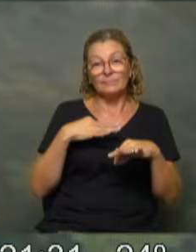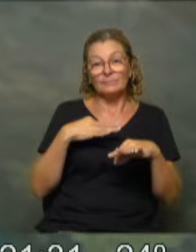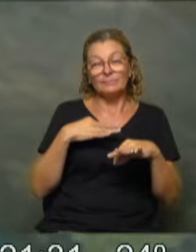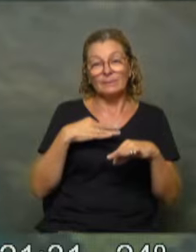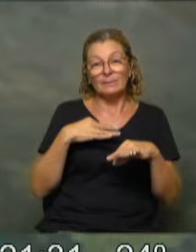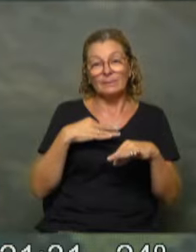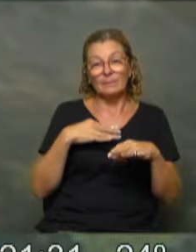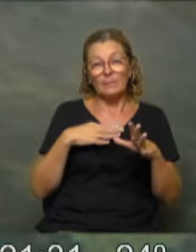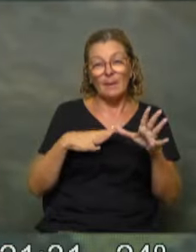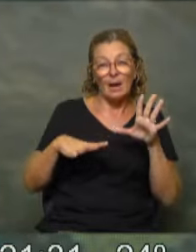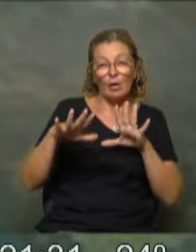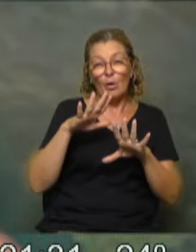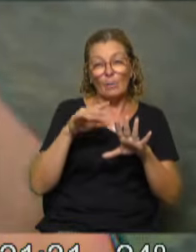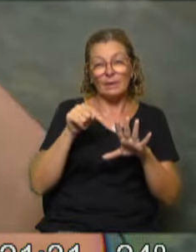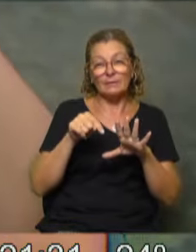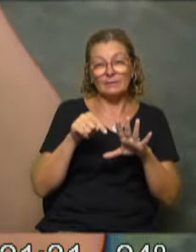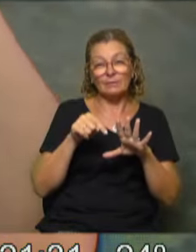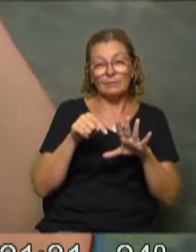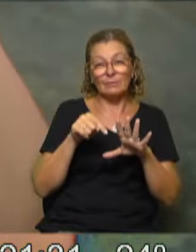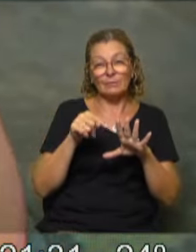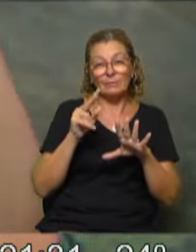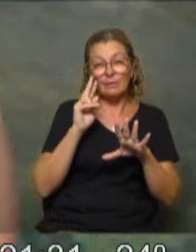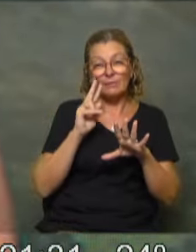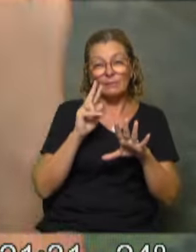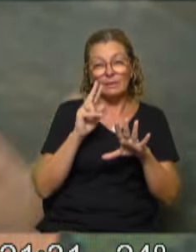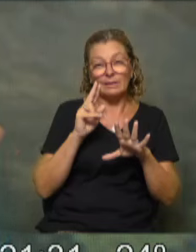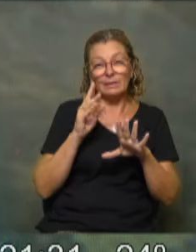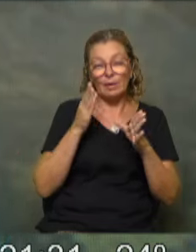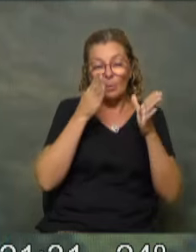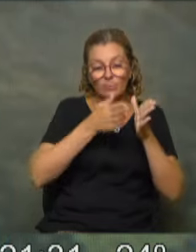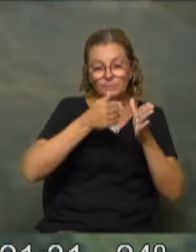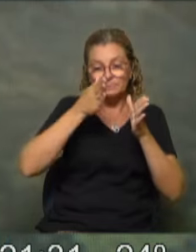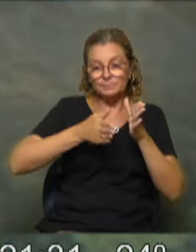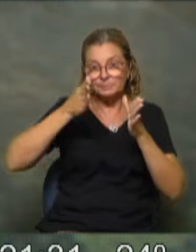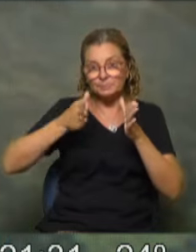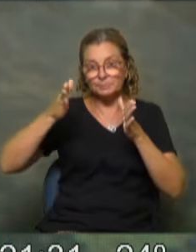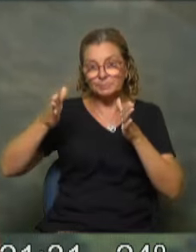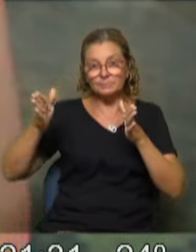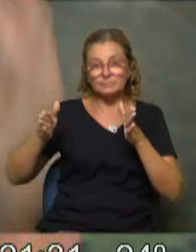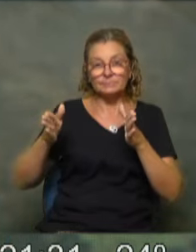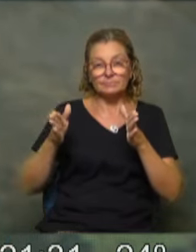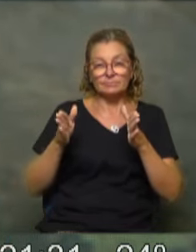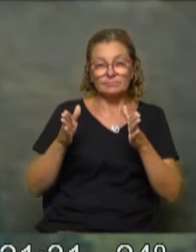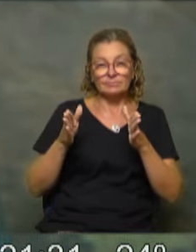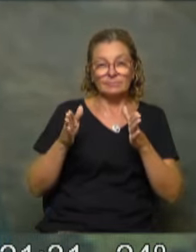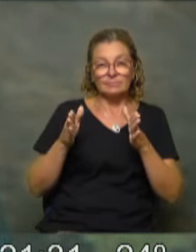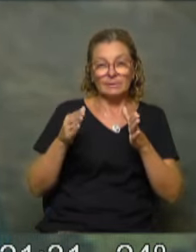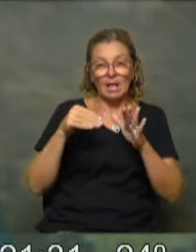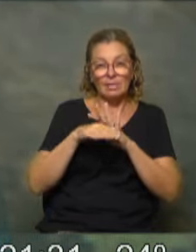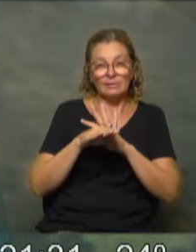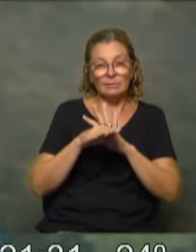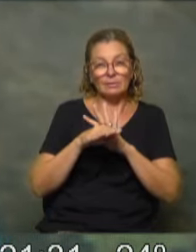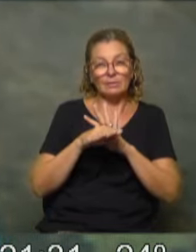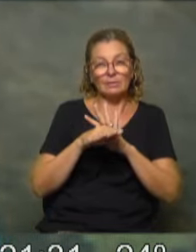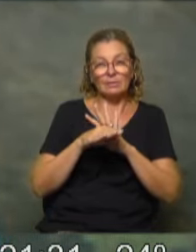me acomoda un poco en esto de cuando veo esa fragmentación dentro de la escena, de